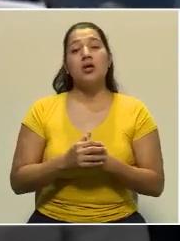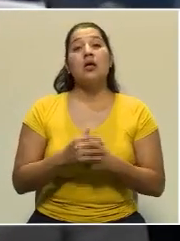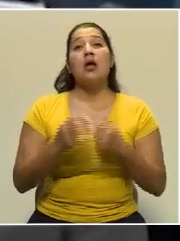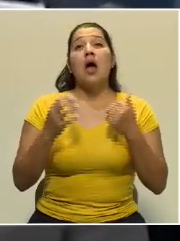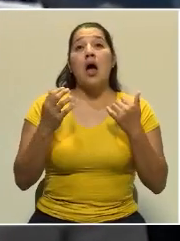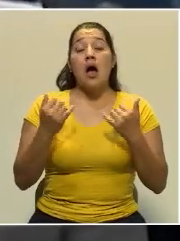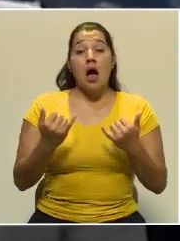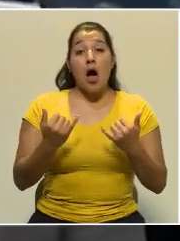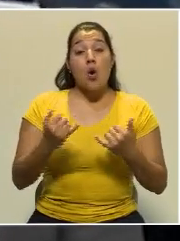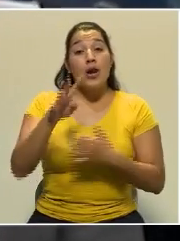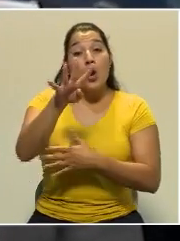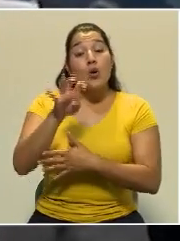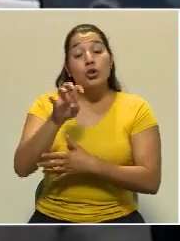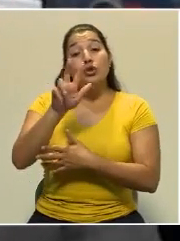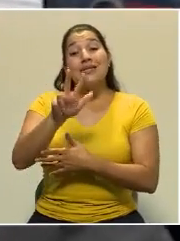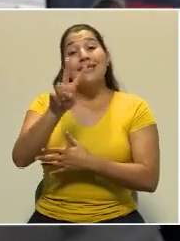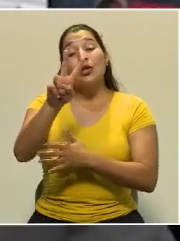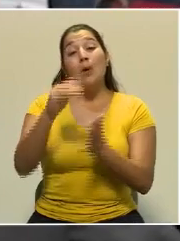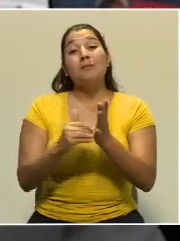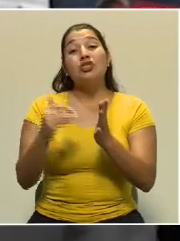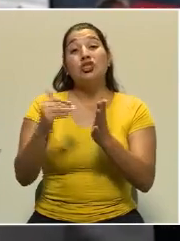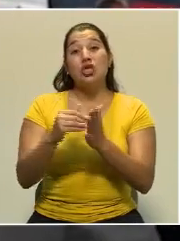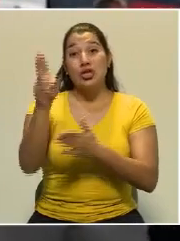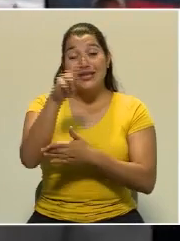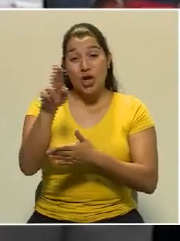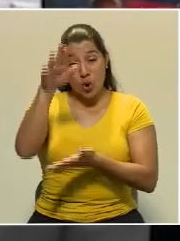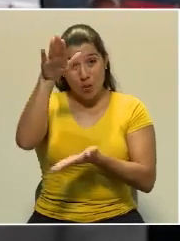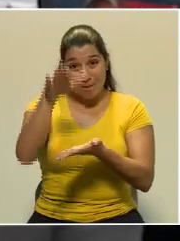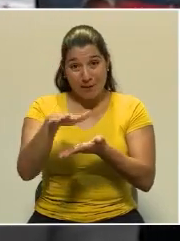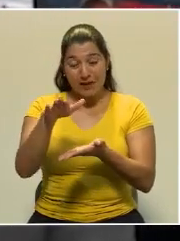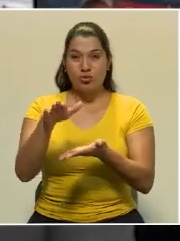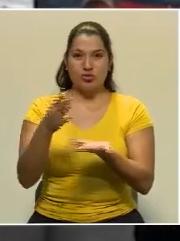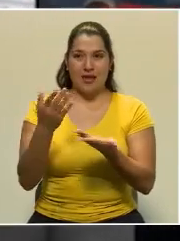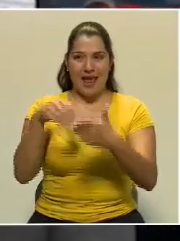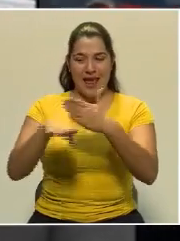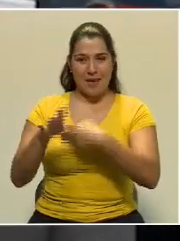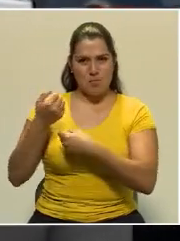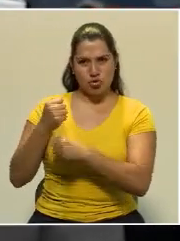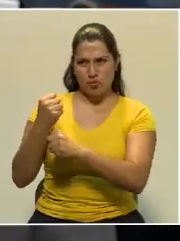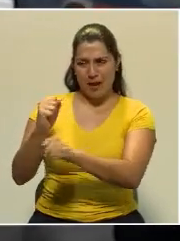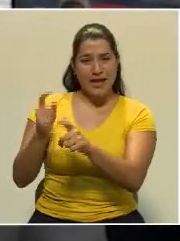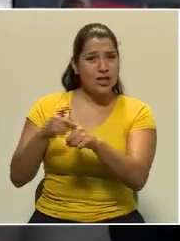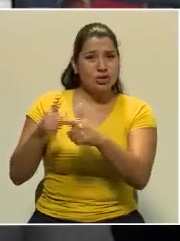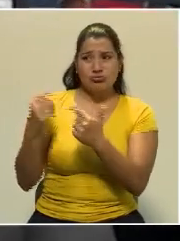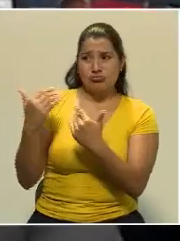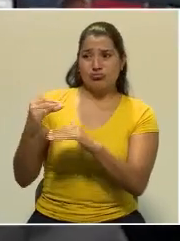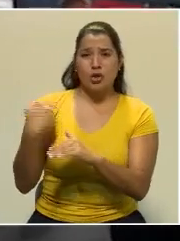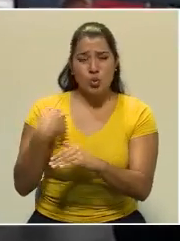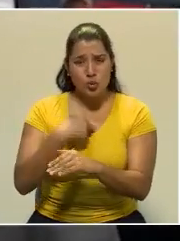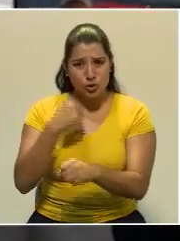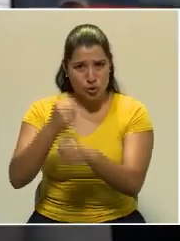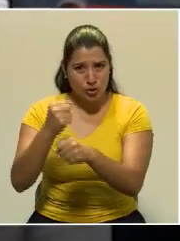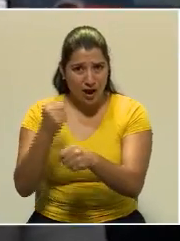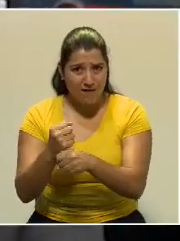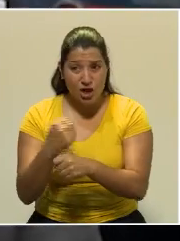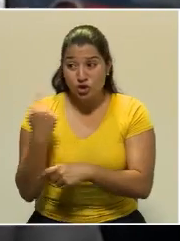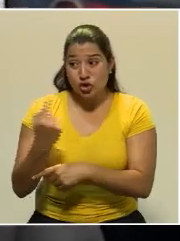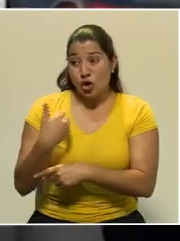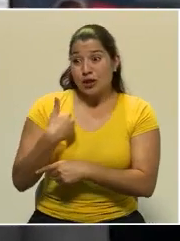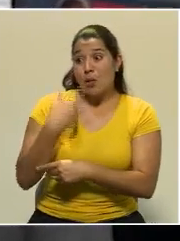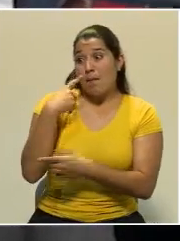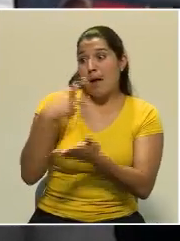millones de colones menos, lo cual debería de hacer toda la obra que estamos haciendo y prácticamente solo teníamos para los gastos operativos